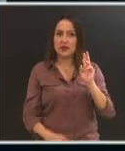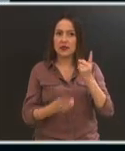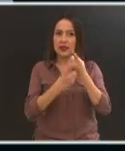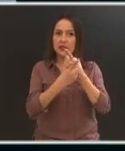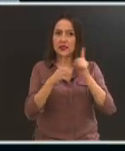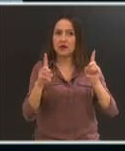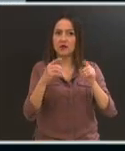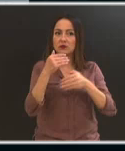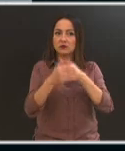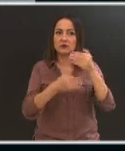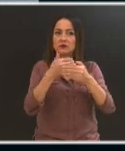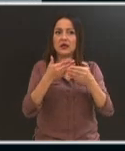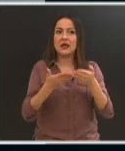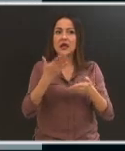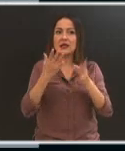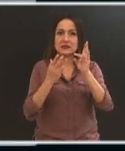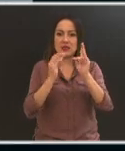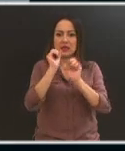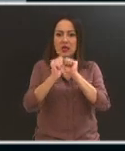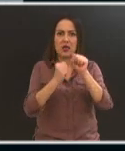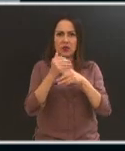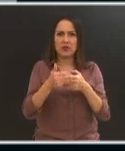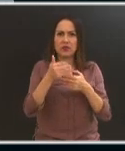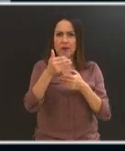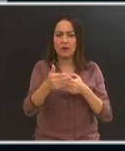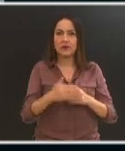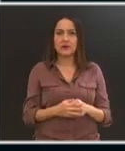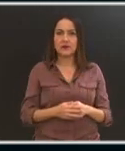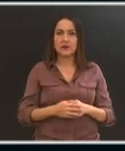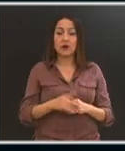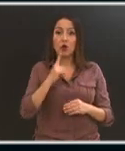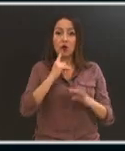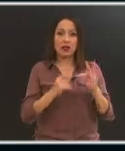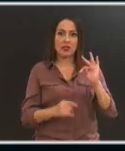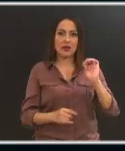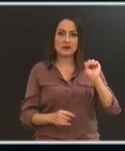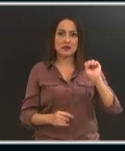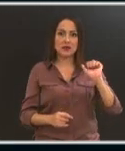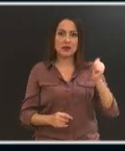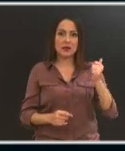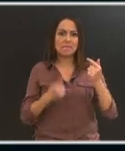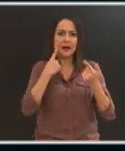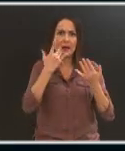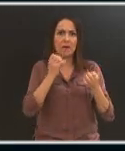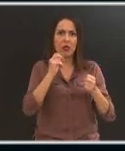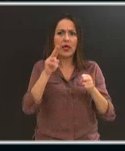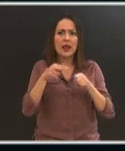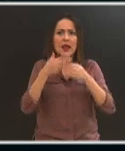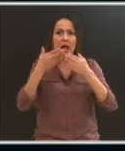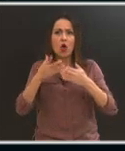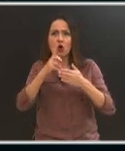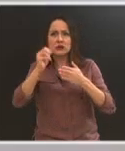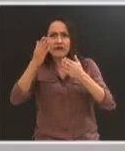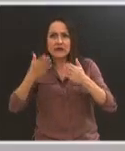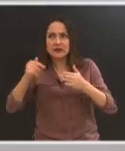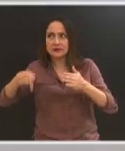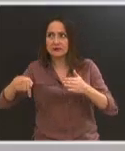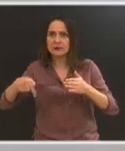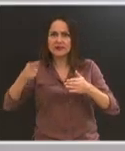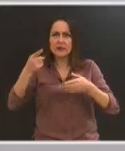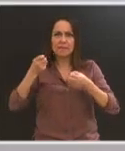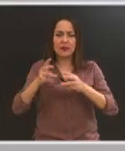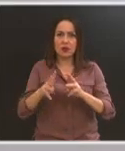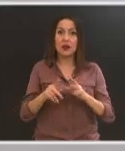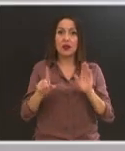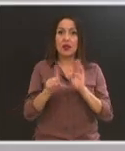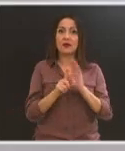se ejecutó casi 7 años después, de acuerdo con el tribunal. Para naturalizarse en nuestro país mediante ese mecanismo,